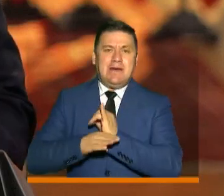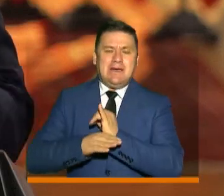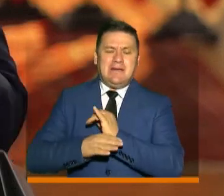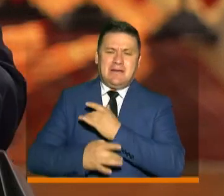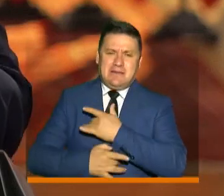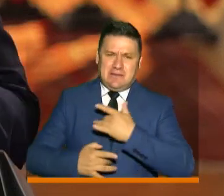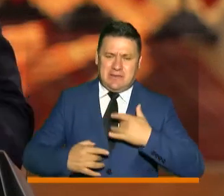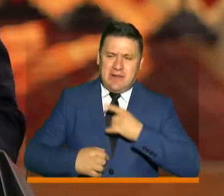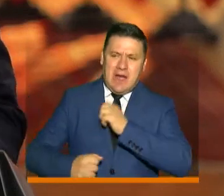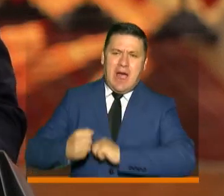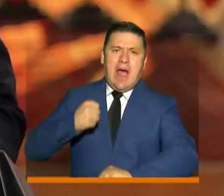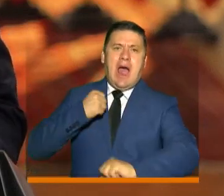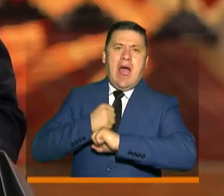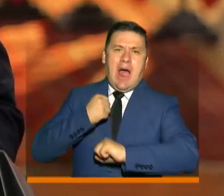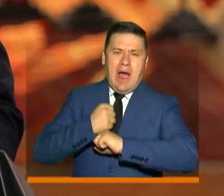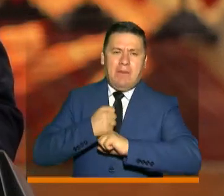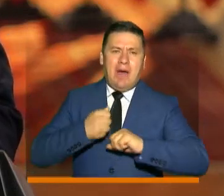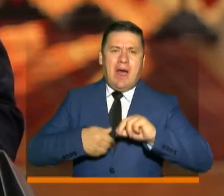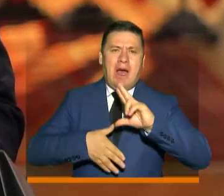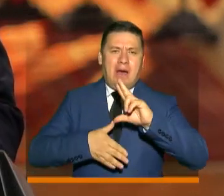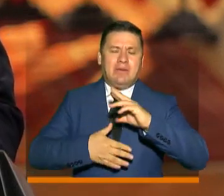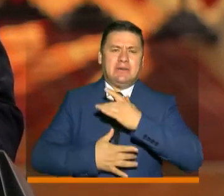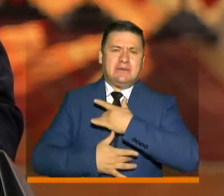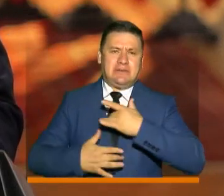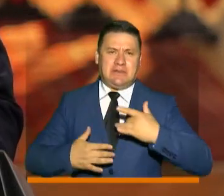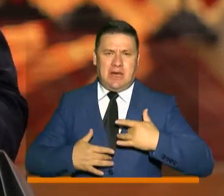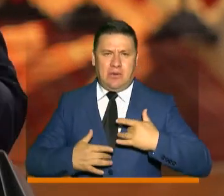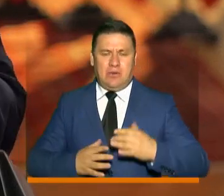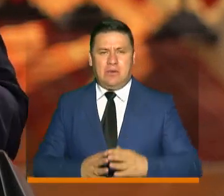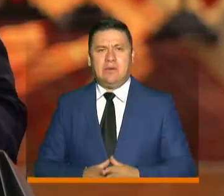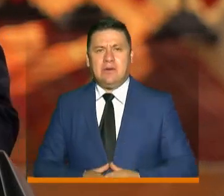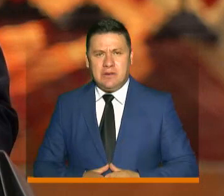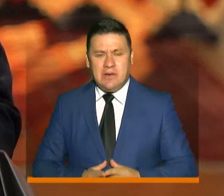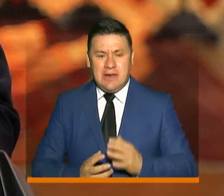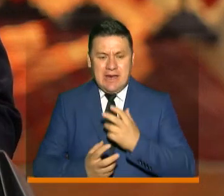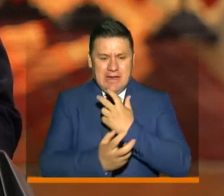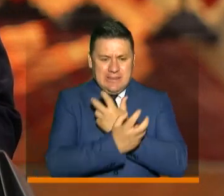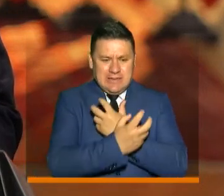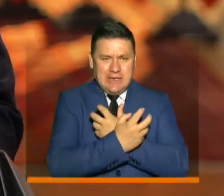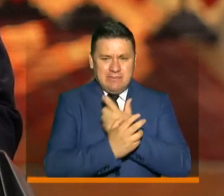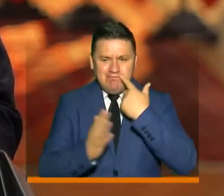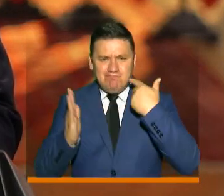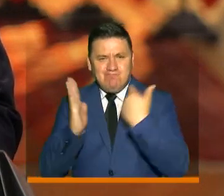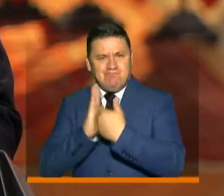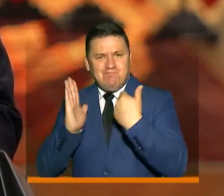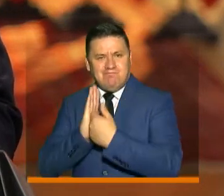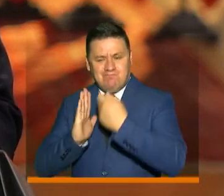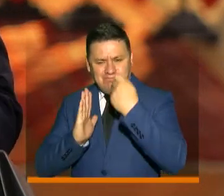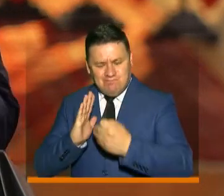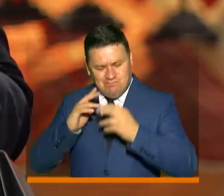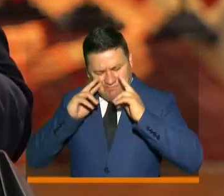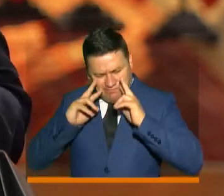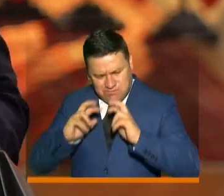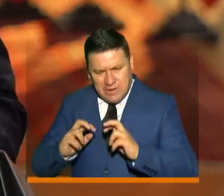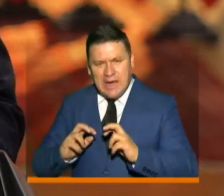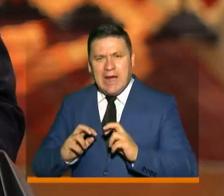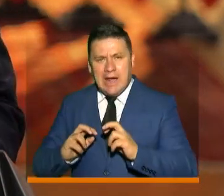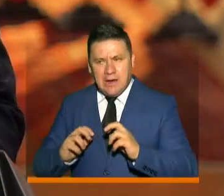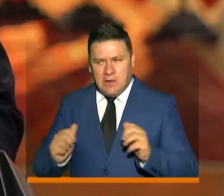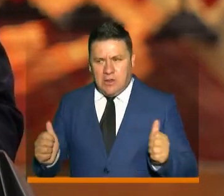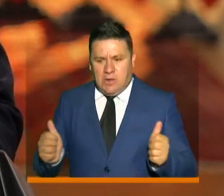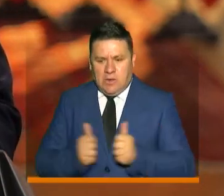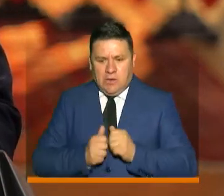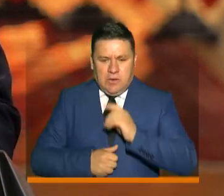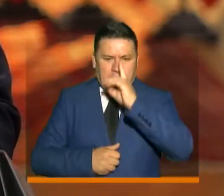salud y el apoyo a la organización panamericana de la salud la ciencia y la evidencia científica han sido la base de